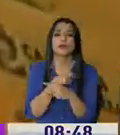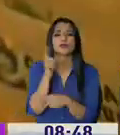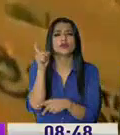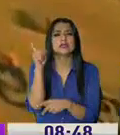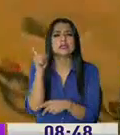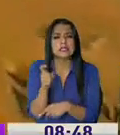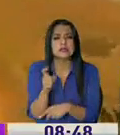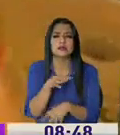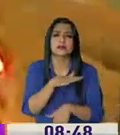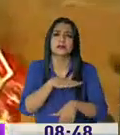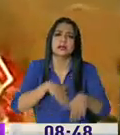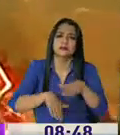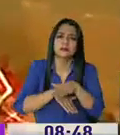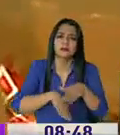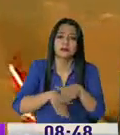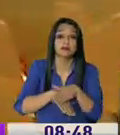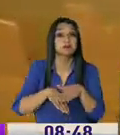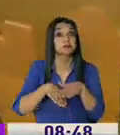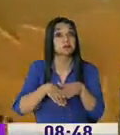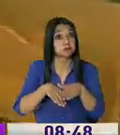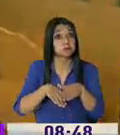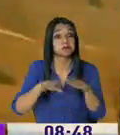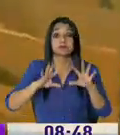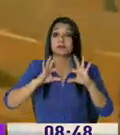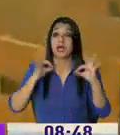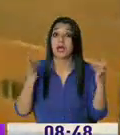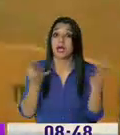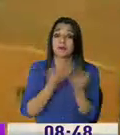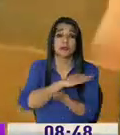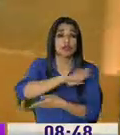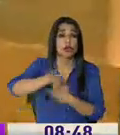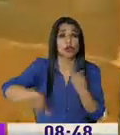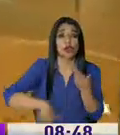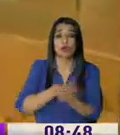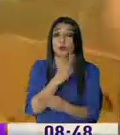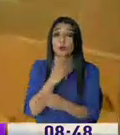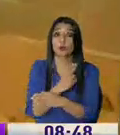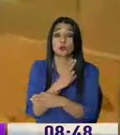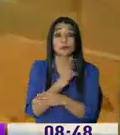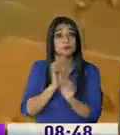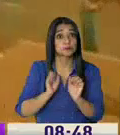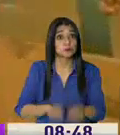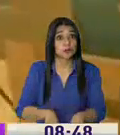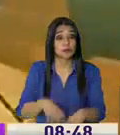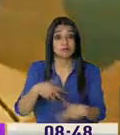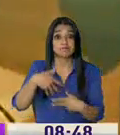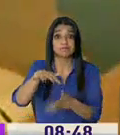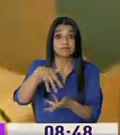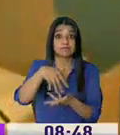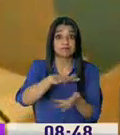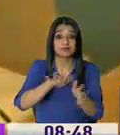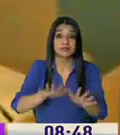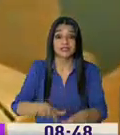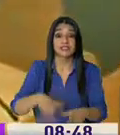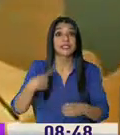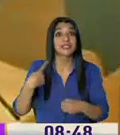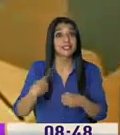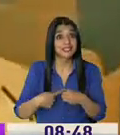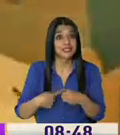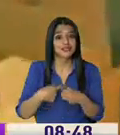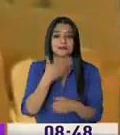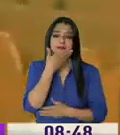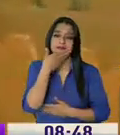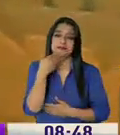necesidad que creo que van a ocupar todas las familias del país. Y si esta donación es para el Distrito Metropolitano, mucho